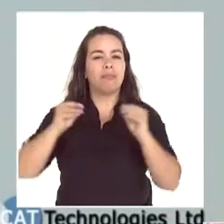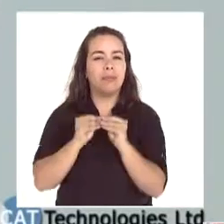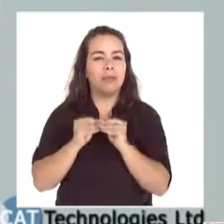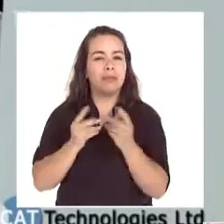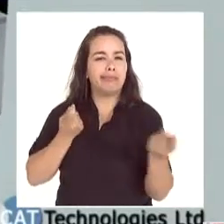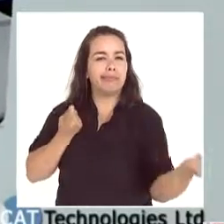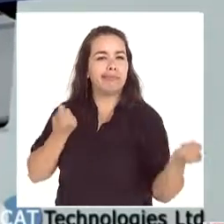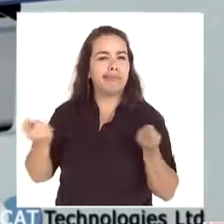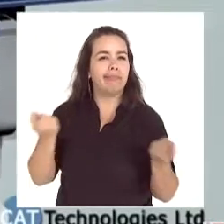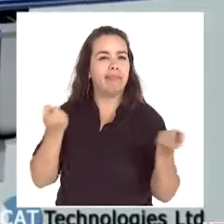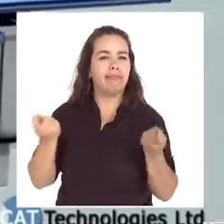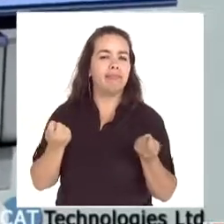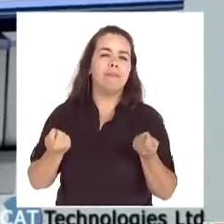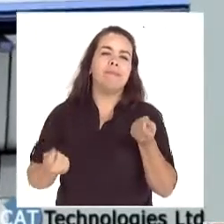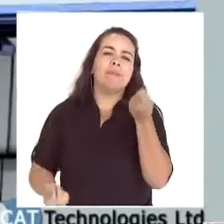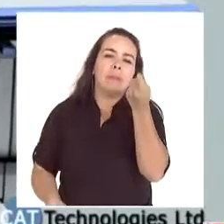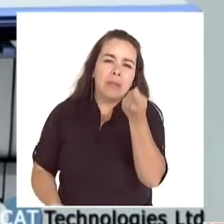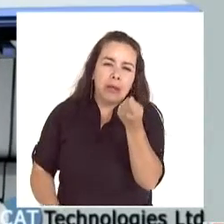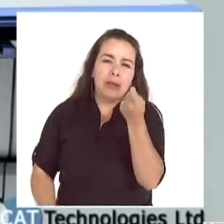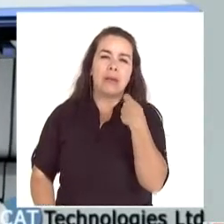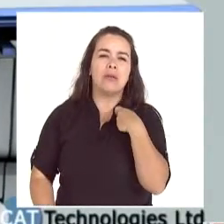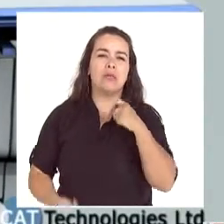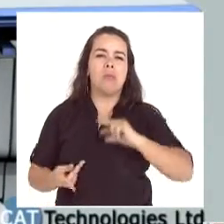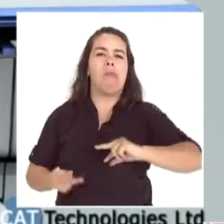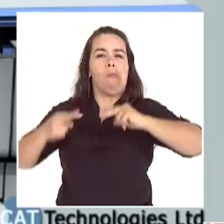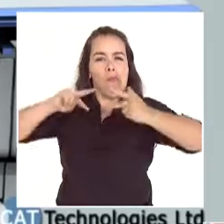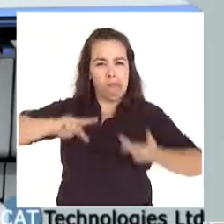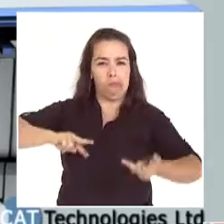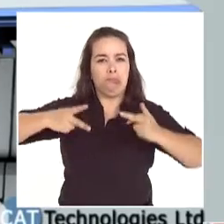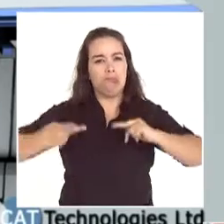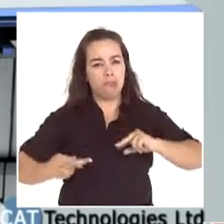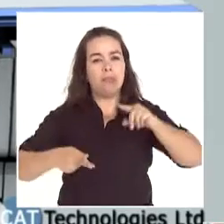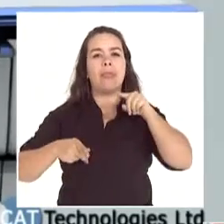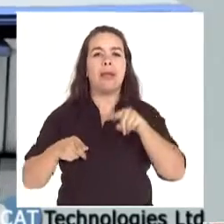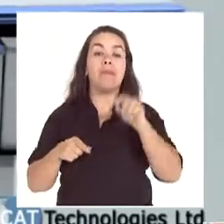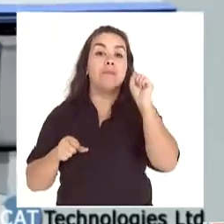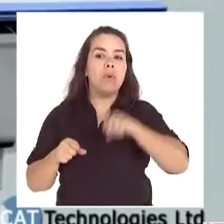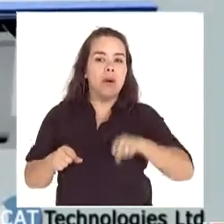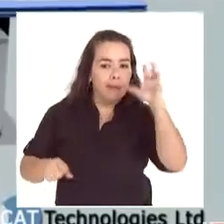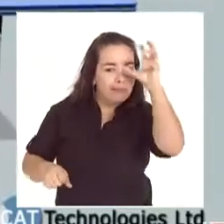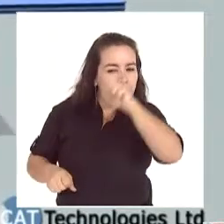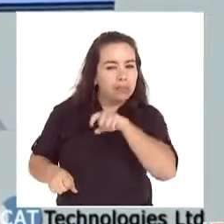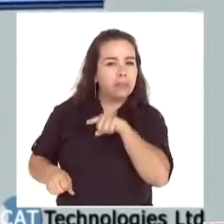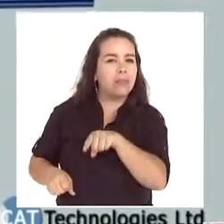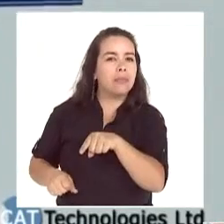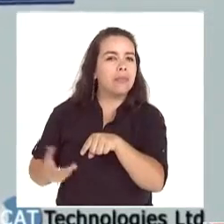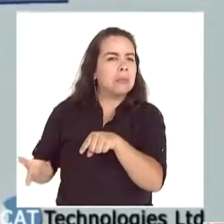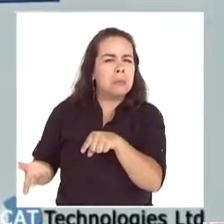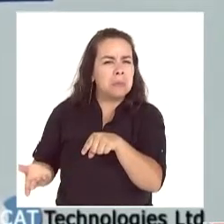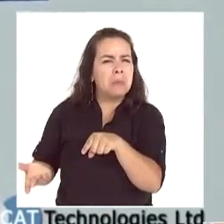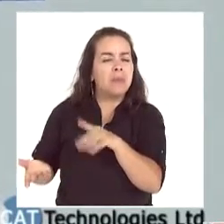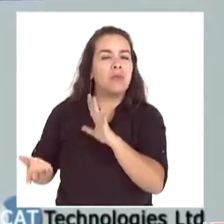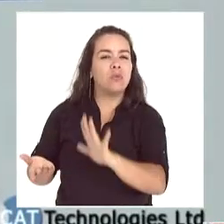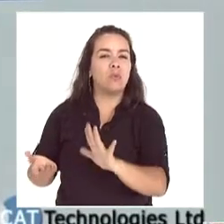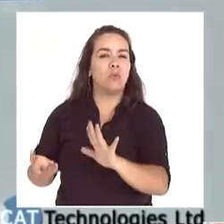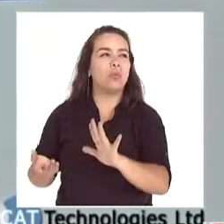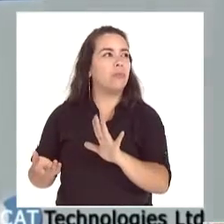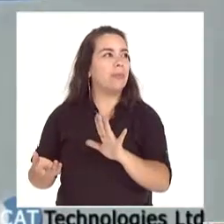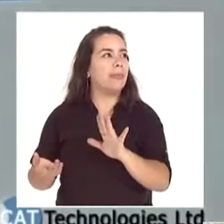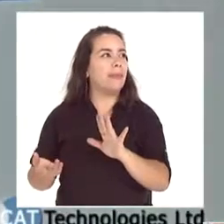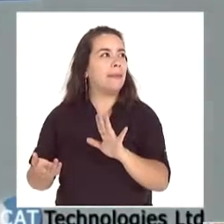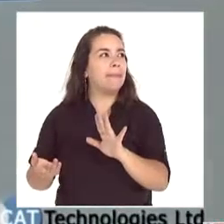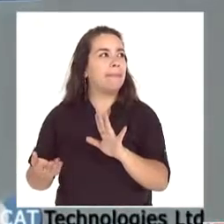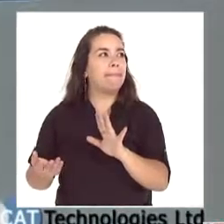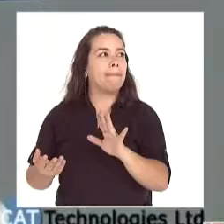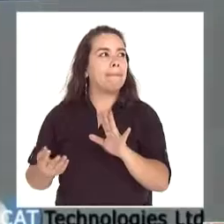administrando una pequeña cantidad de medio de contraste podemos saber si esta arteria que estamos